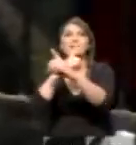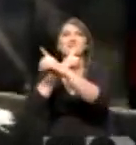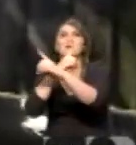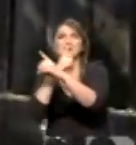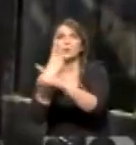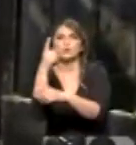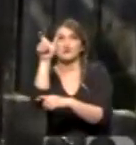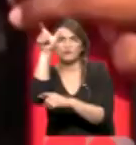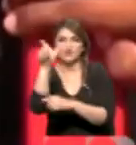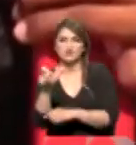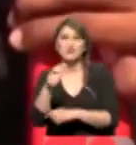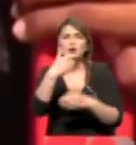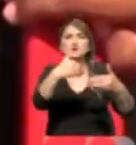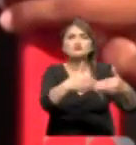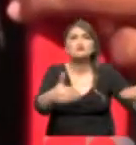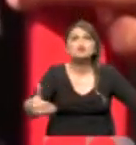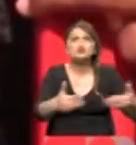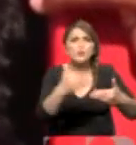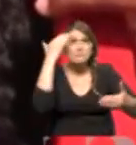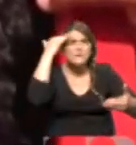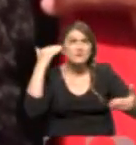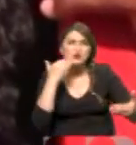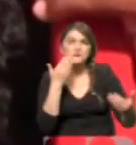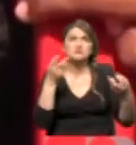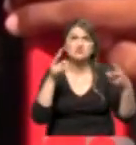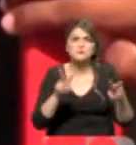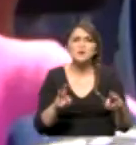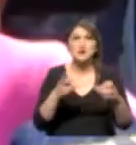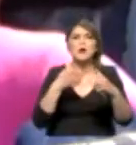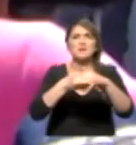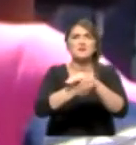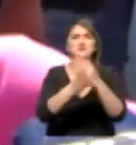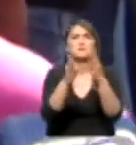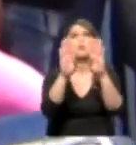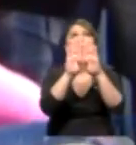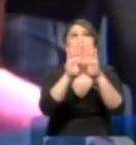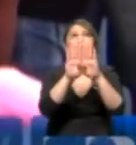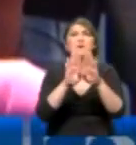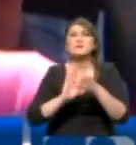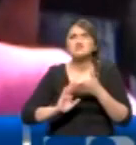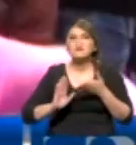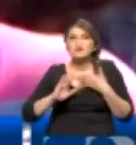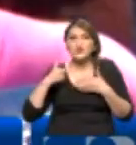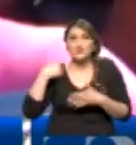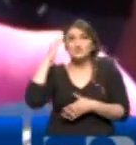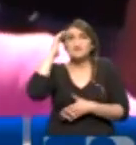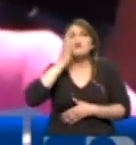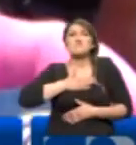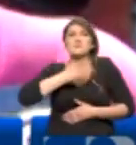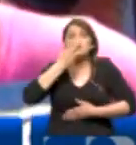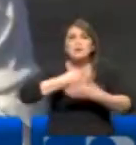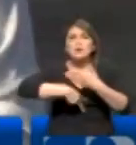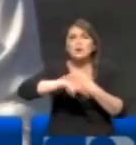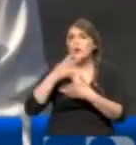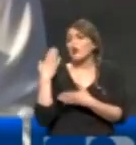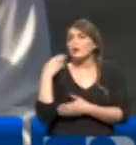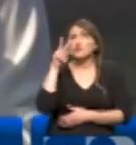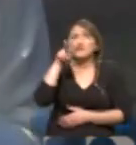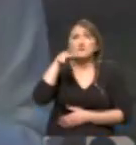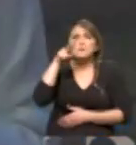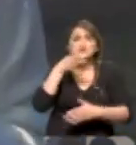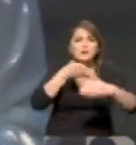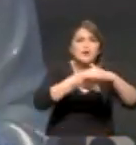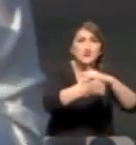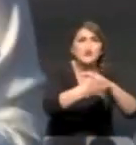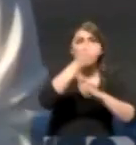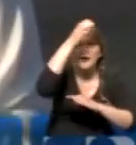de edad encerrados esperando por sus familiares que llegaban alarmados lo programado por mi hijo porque de verdad nuestra relación según el parte